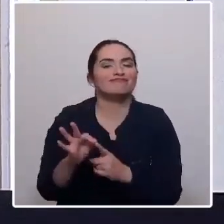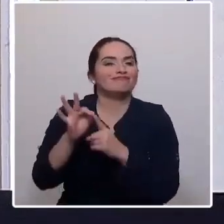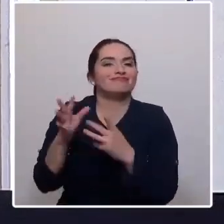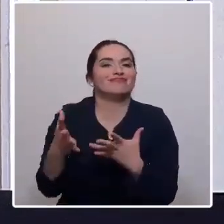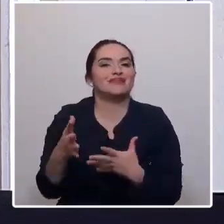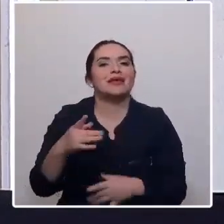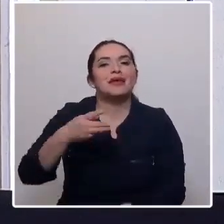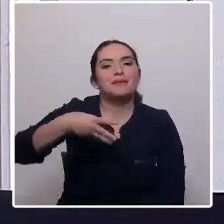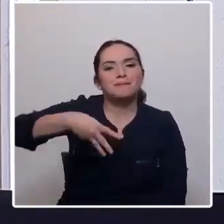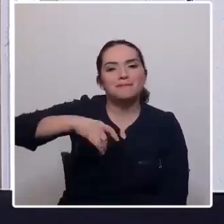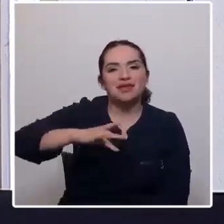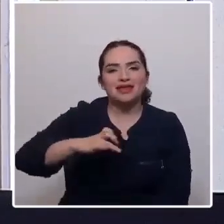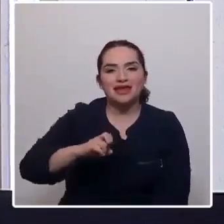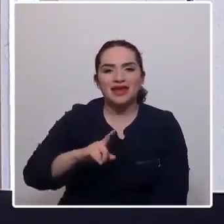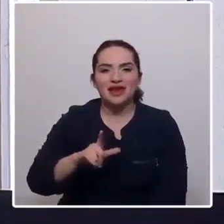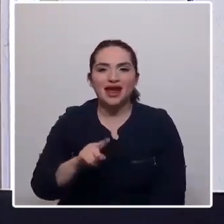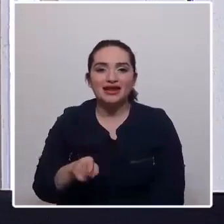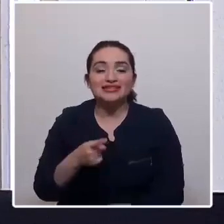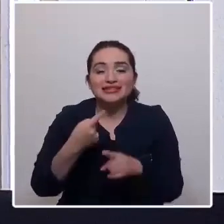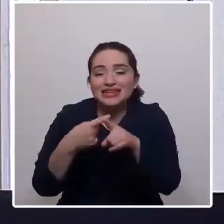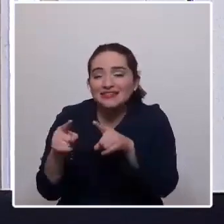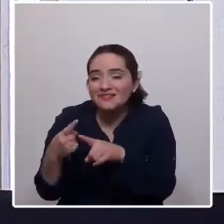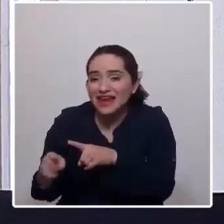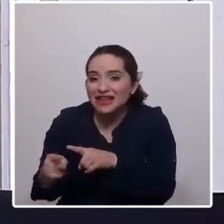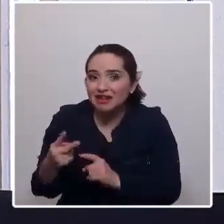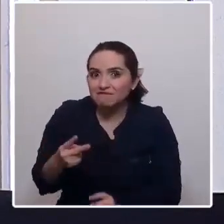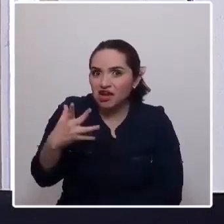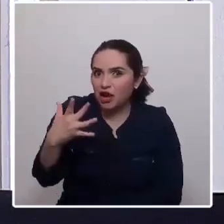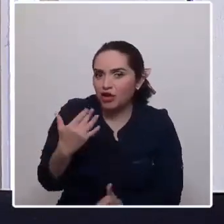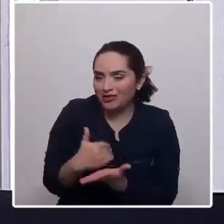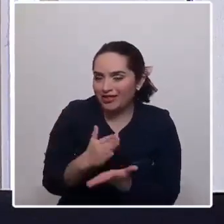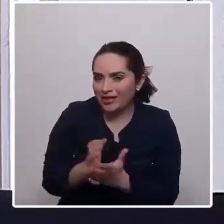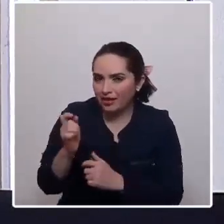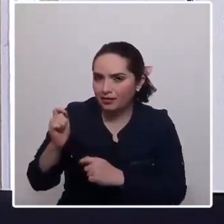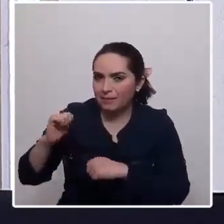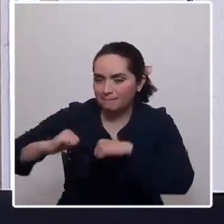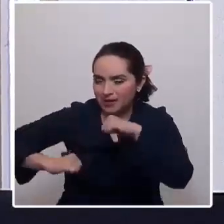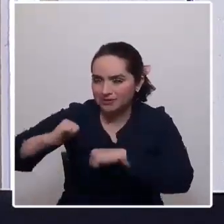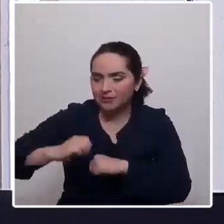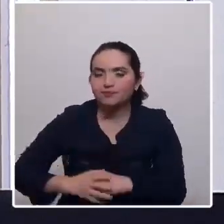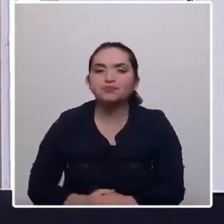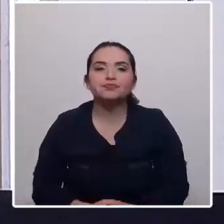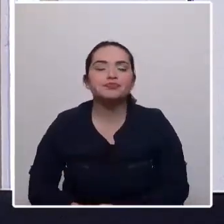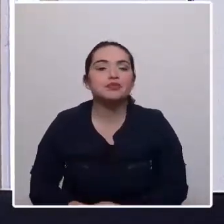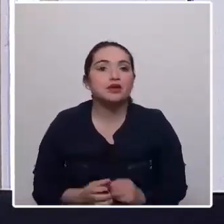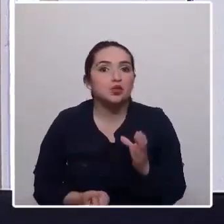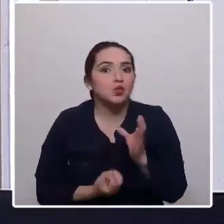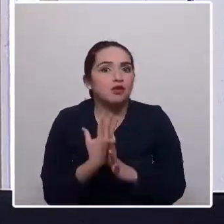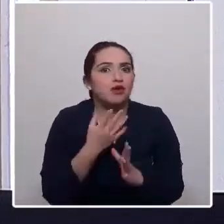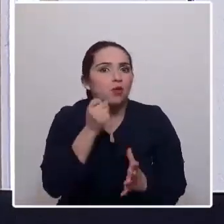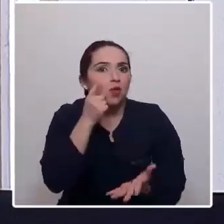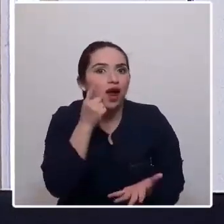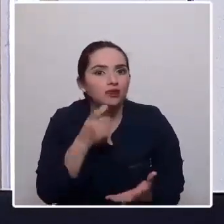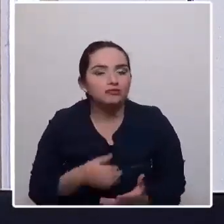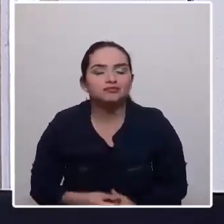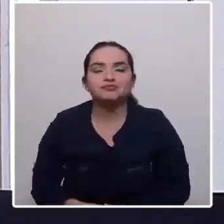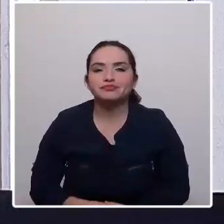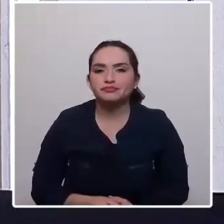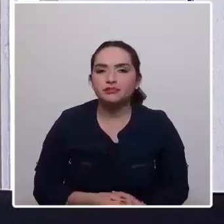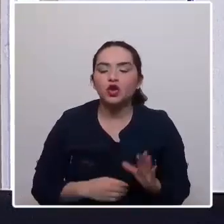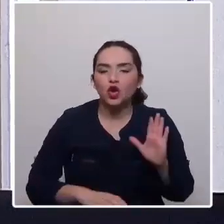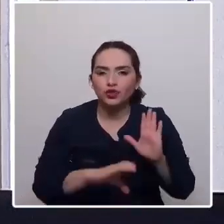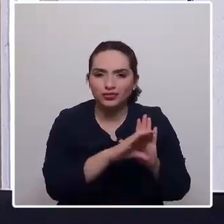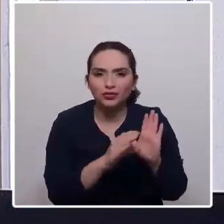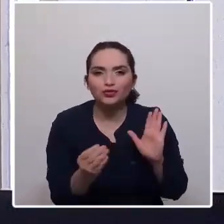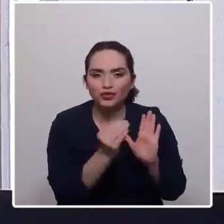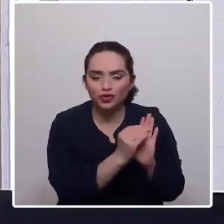minerales de valor estratégico. Y lo más importante e innovador de esta propuesta es que deja establecido constitucionalmente